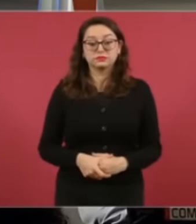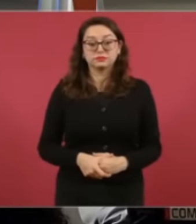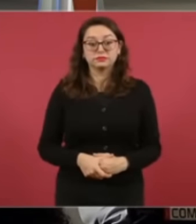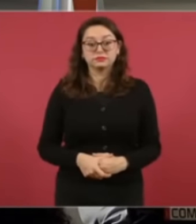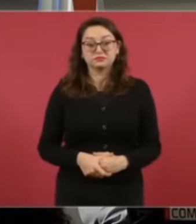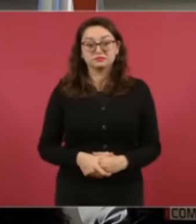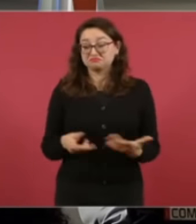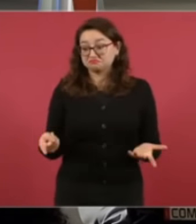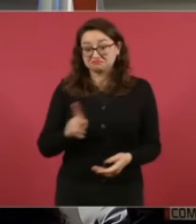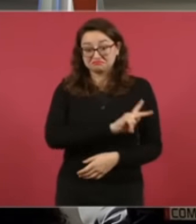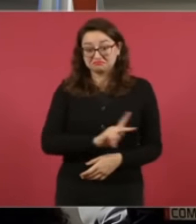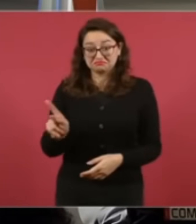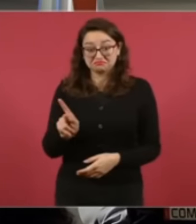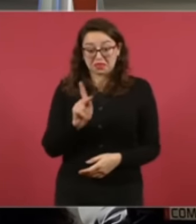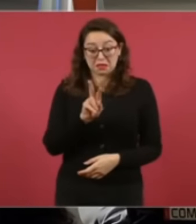Y ahí está la firma de todos.